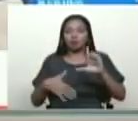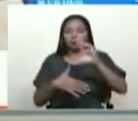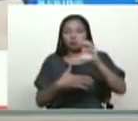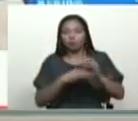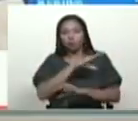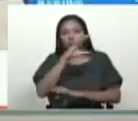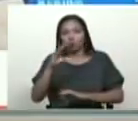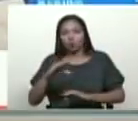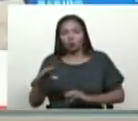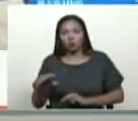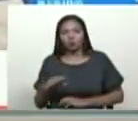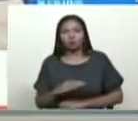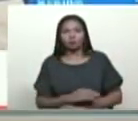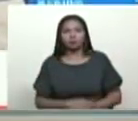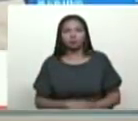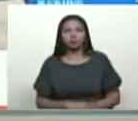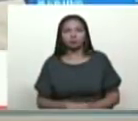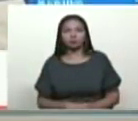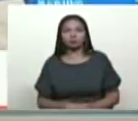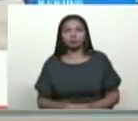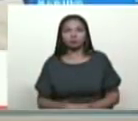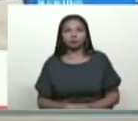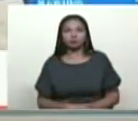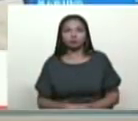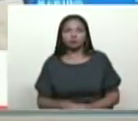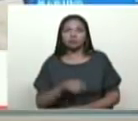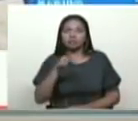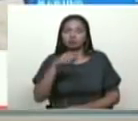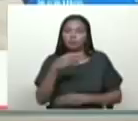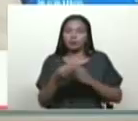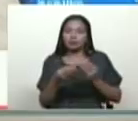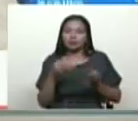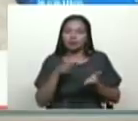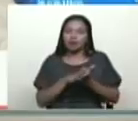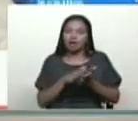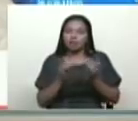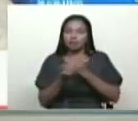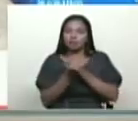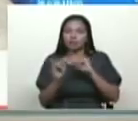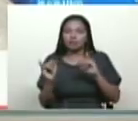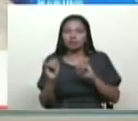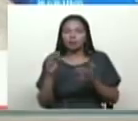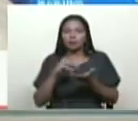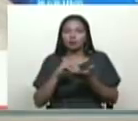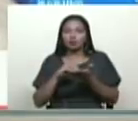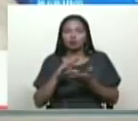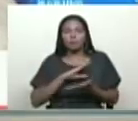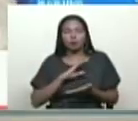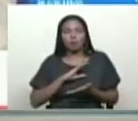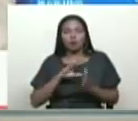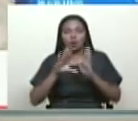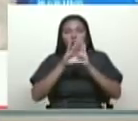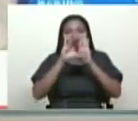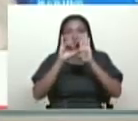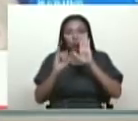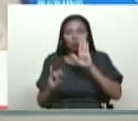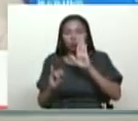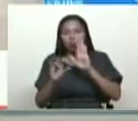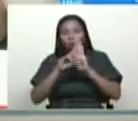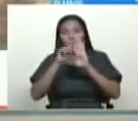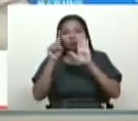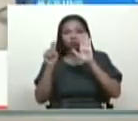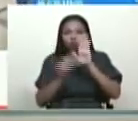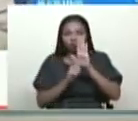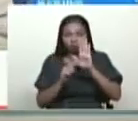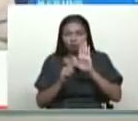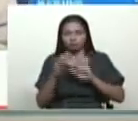Caribe, para declarar la independencia, aprobar la primera constitución del continente. ¿Cómo se aprobó?